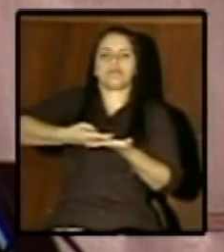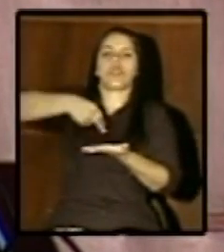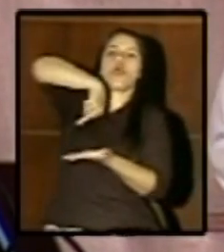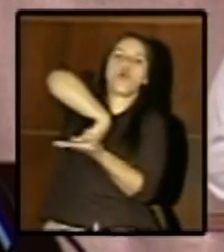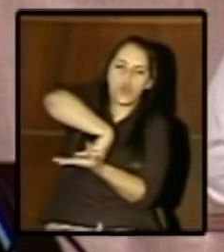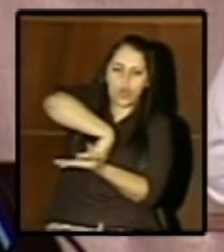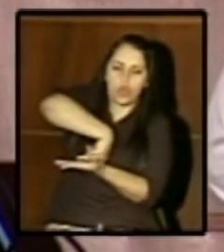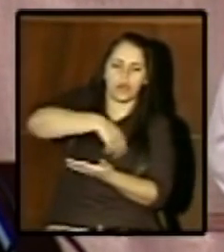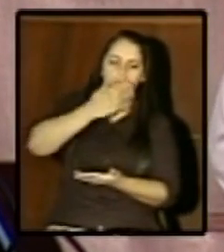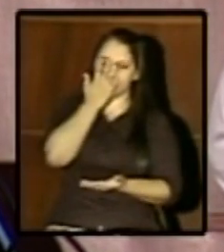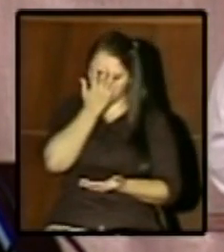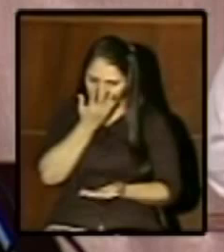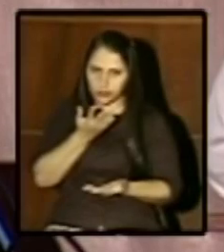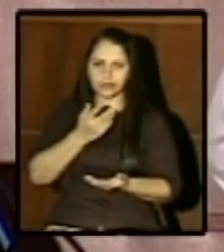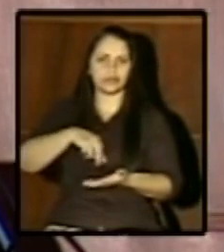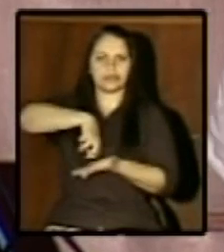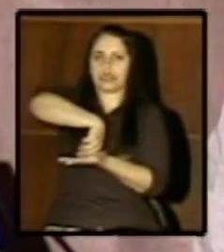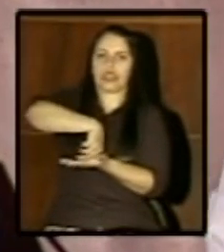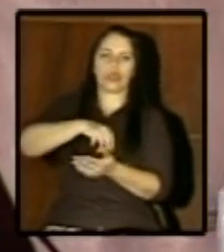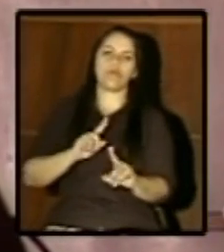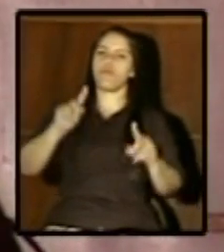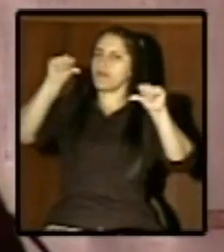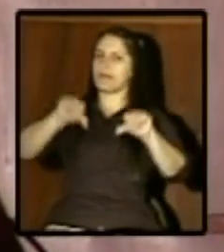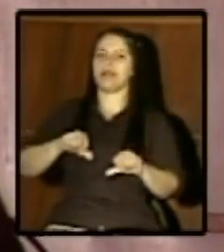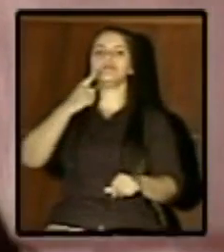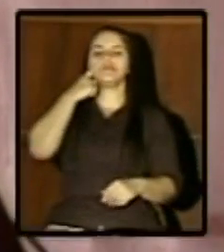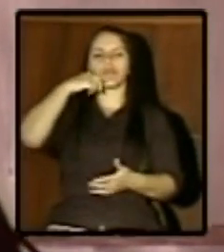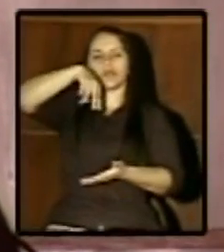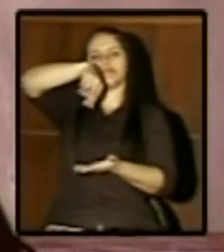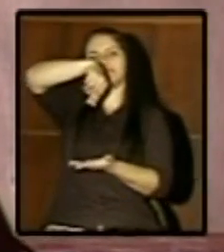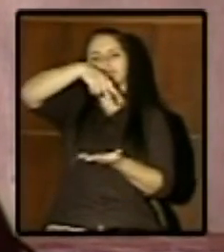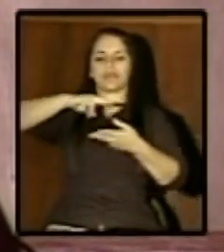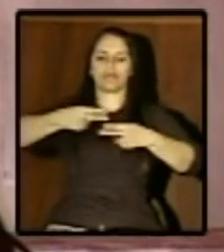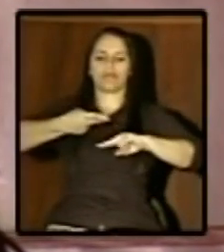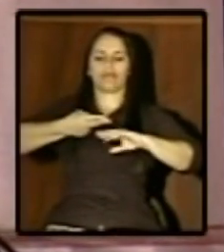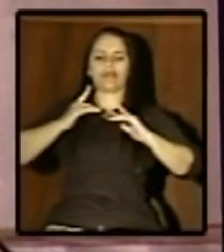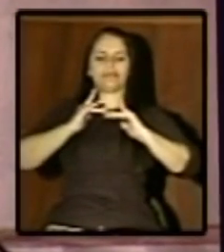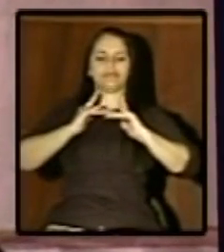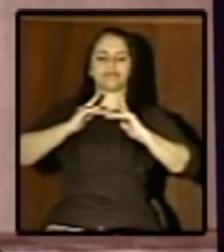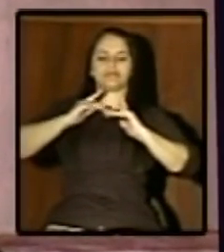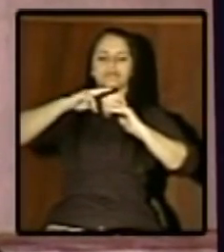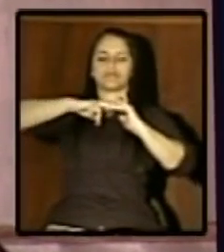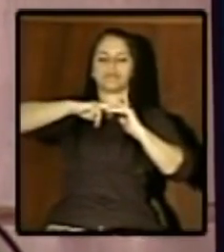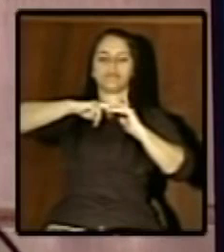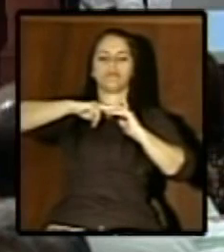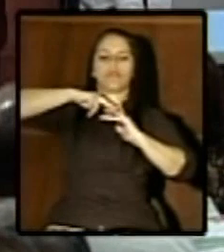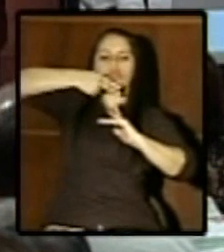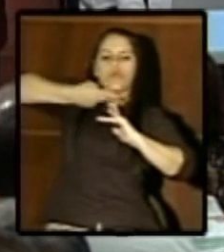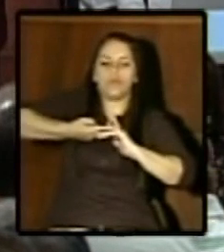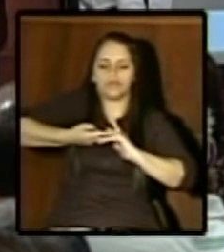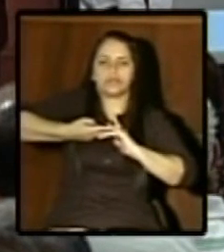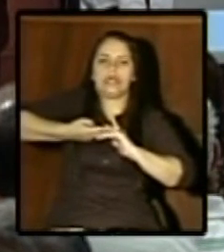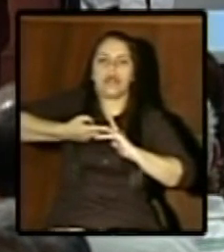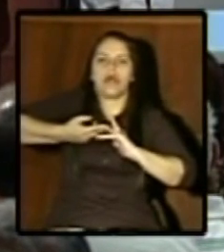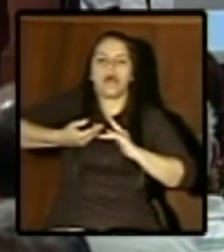Dormir boca abajo. Otro detalle, por ejemplo, para la rodilla y la columna. Dormir boca abajo es muy malito. ¿Por qué? Cuando yo